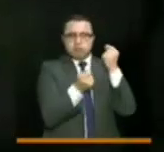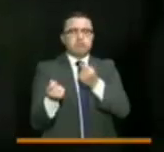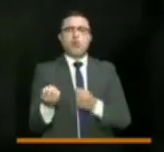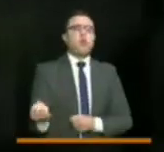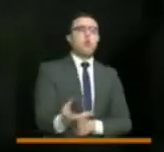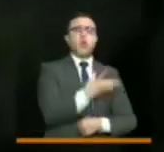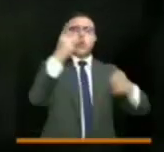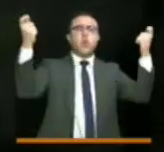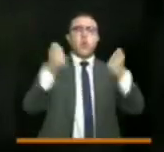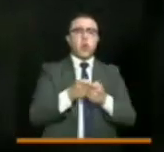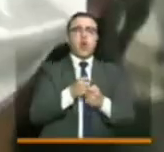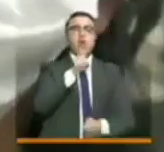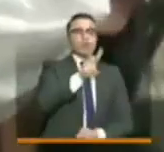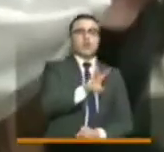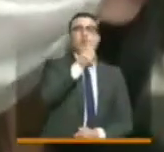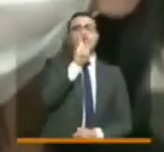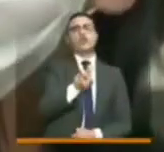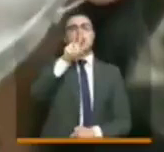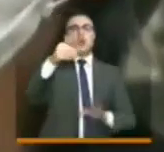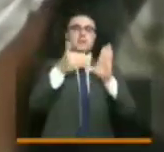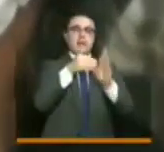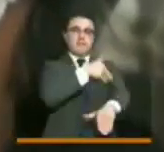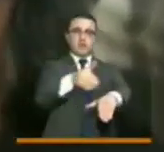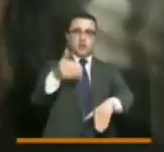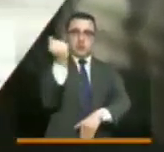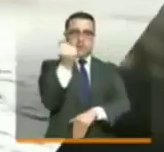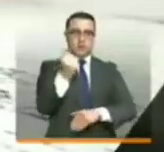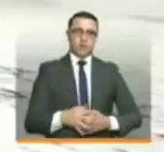de 281 mil millones de pesos.